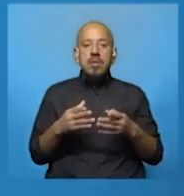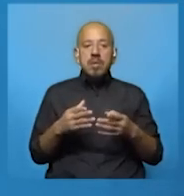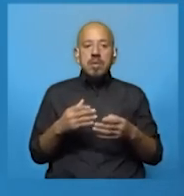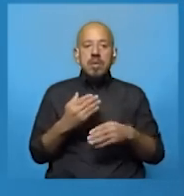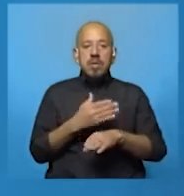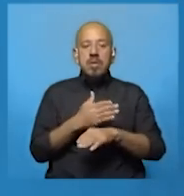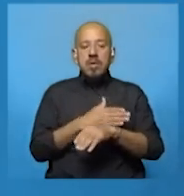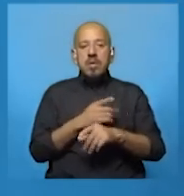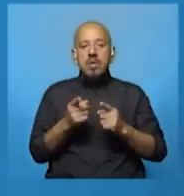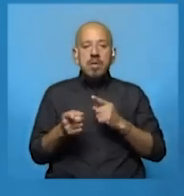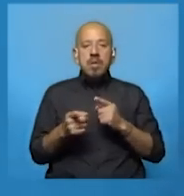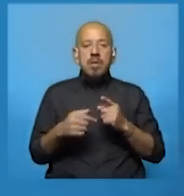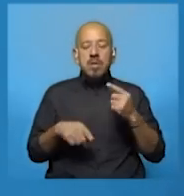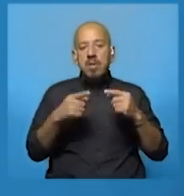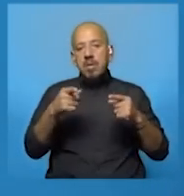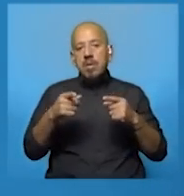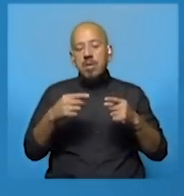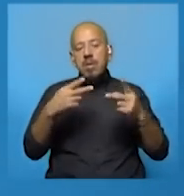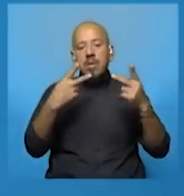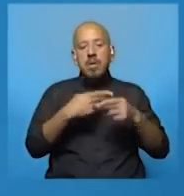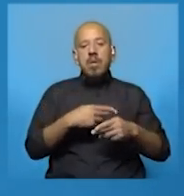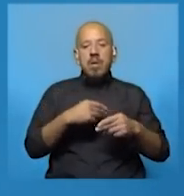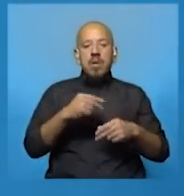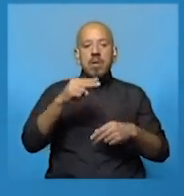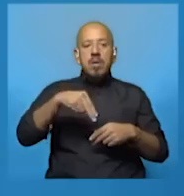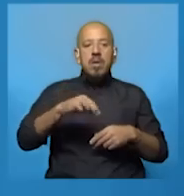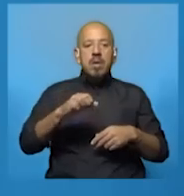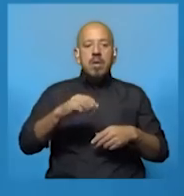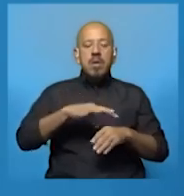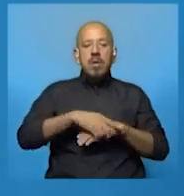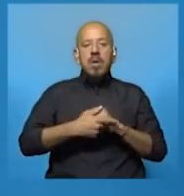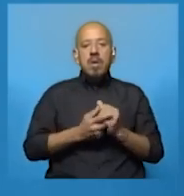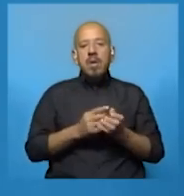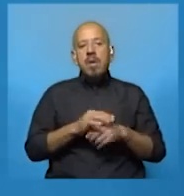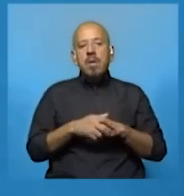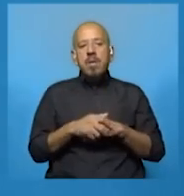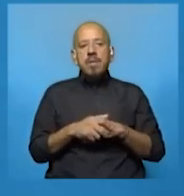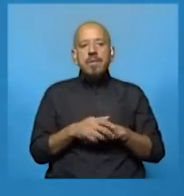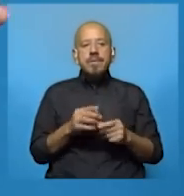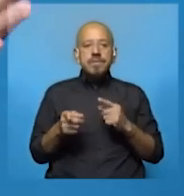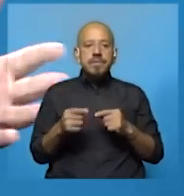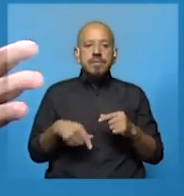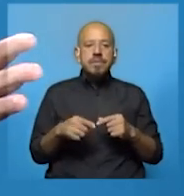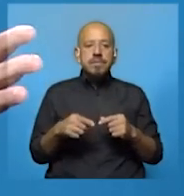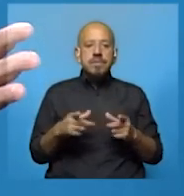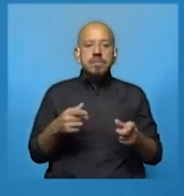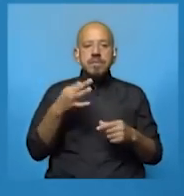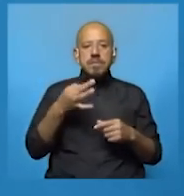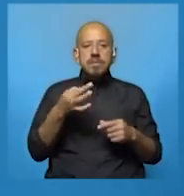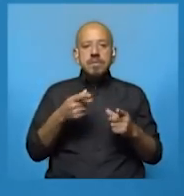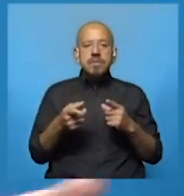esto que a veces se presenta como muy objetivo muy neutral en realidad es un campo de disputa simbólico por instituir una verdad